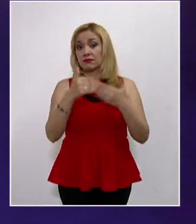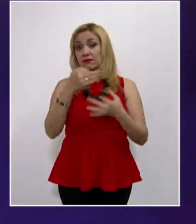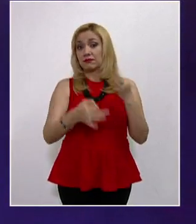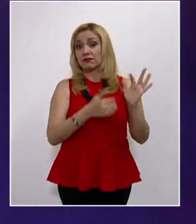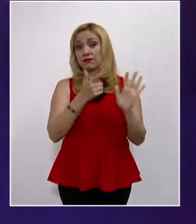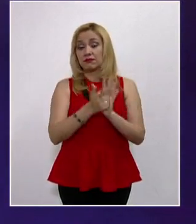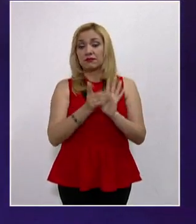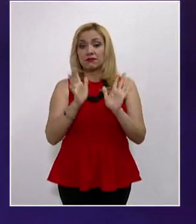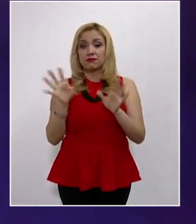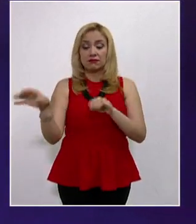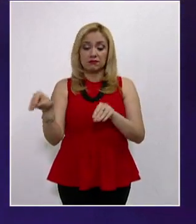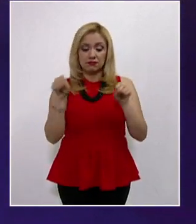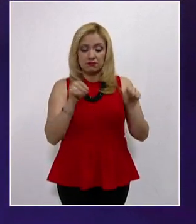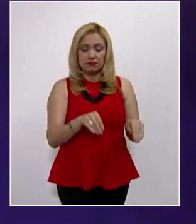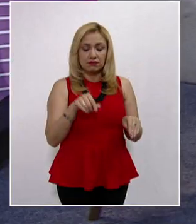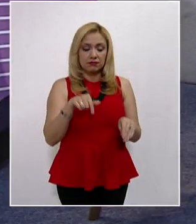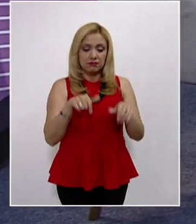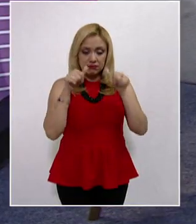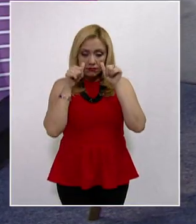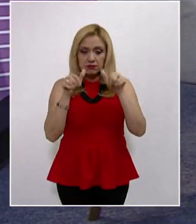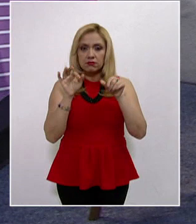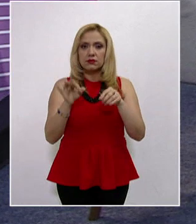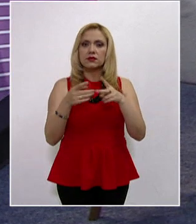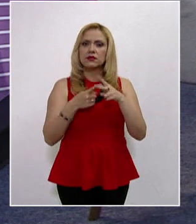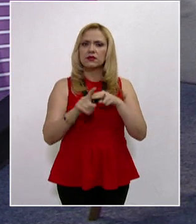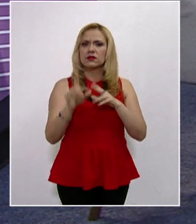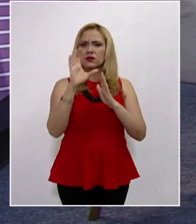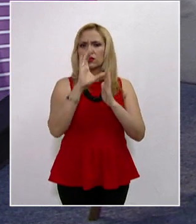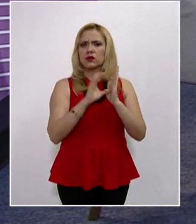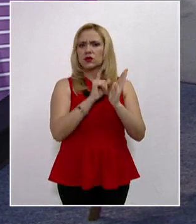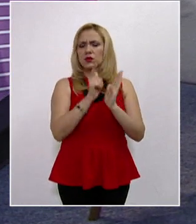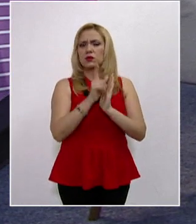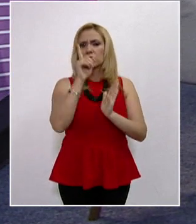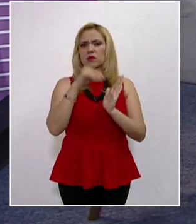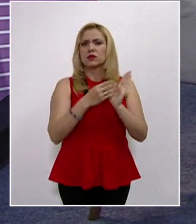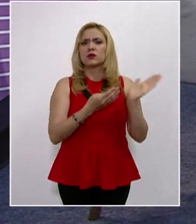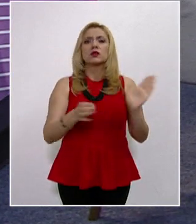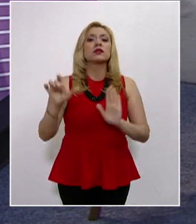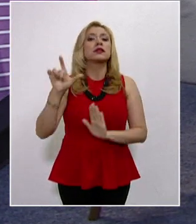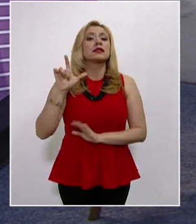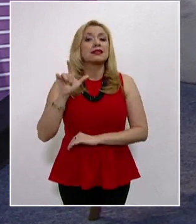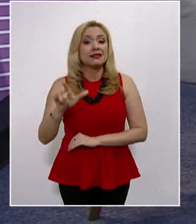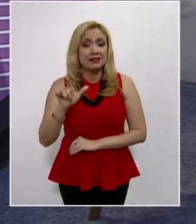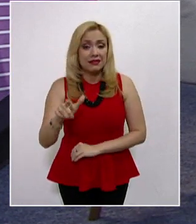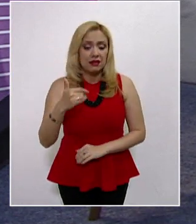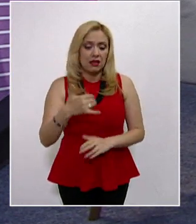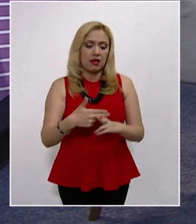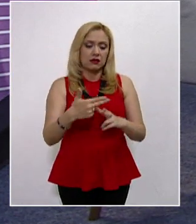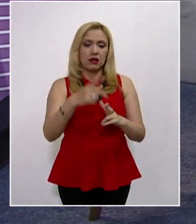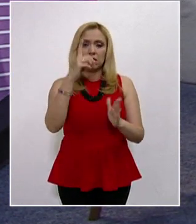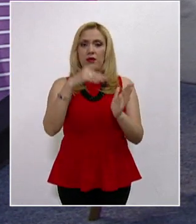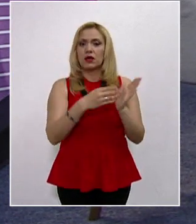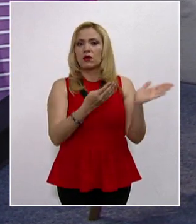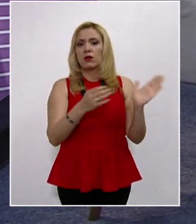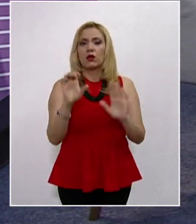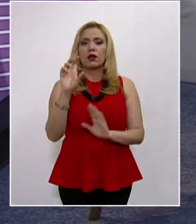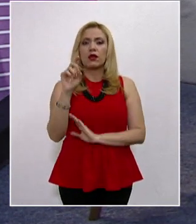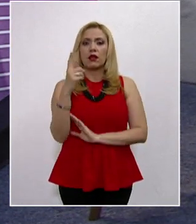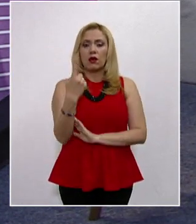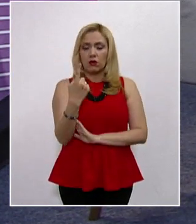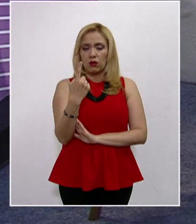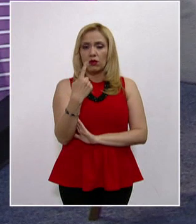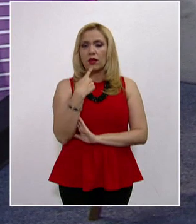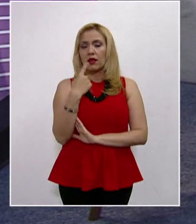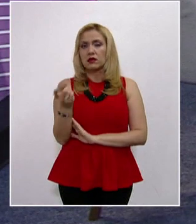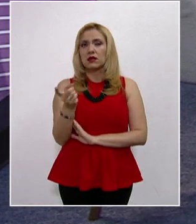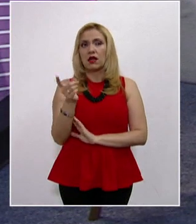este tema desde que entra en vigor la Constitución de 1917 y hasta 1930 de una forma bastante interesante,